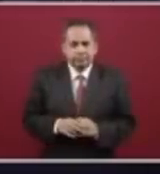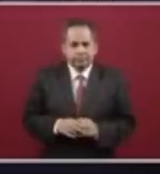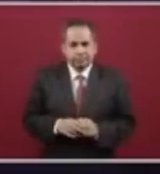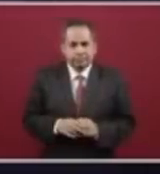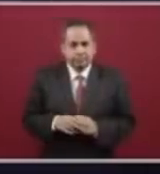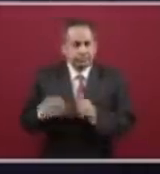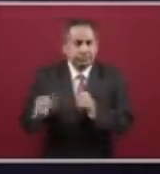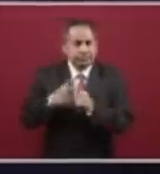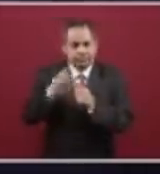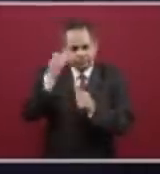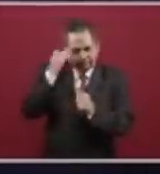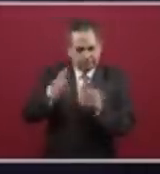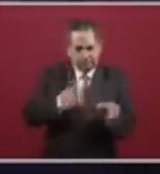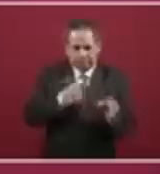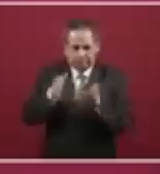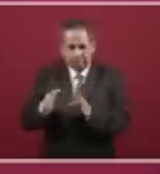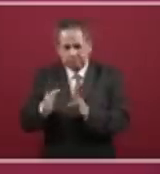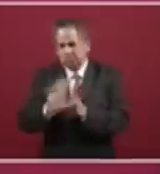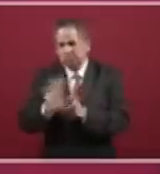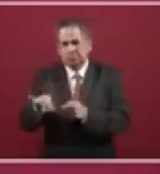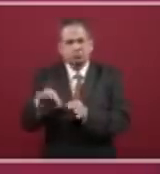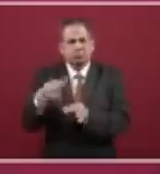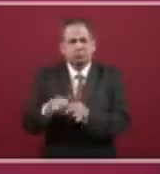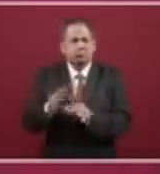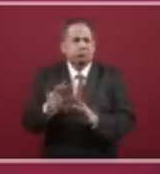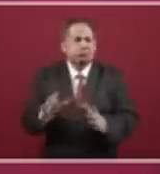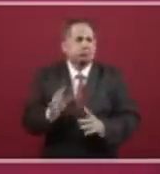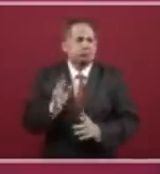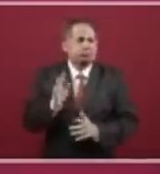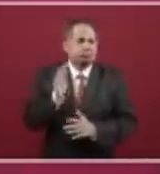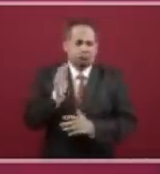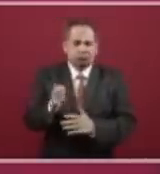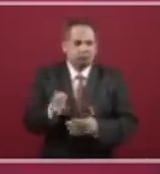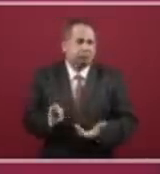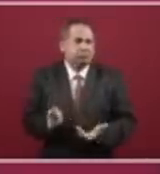primer etapa qué